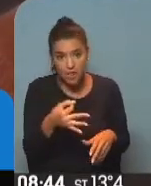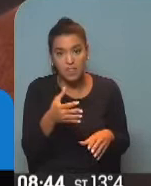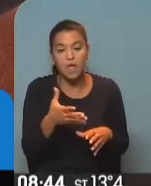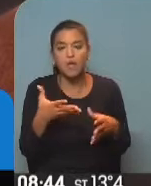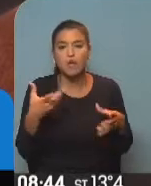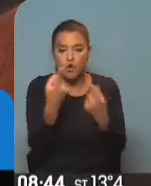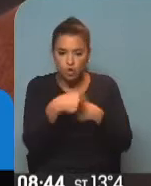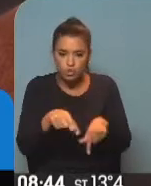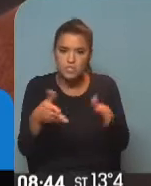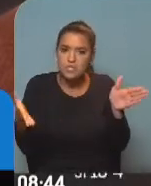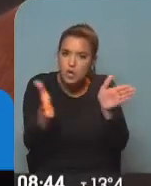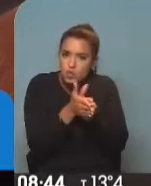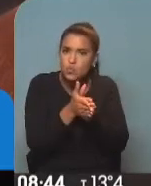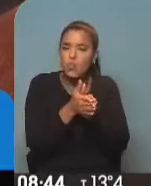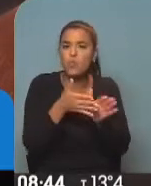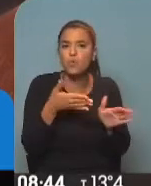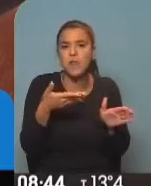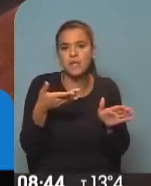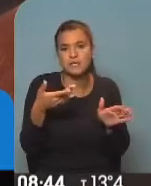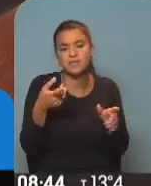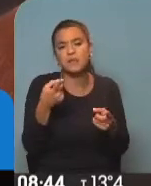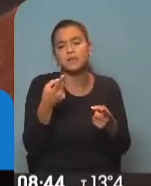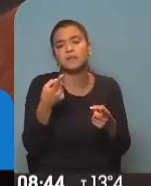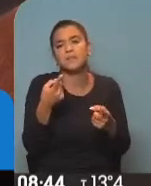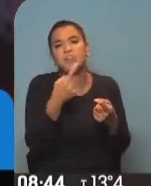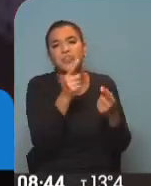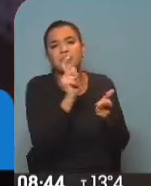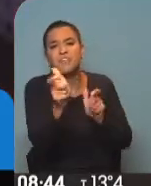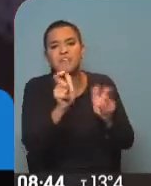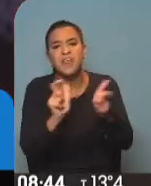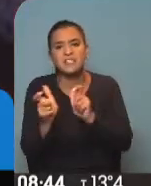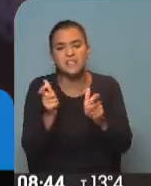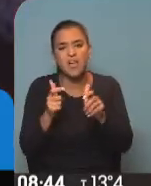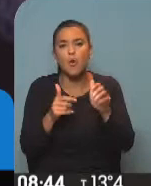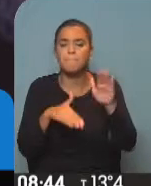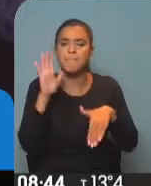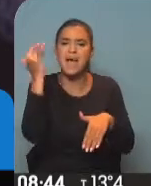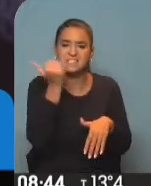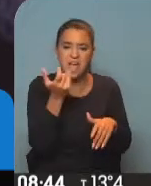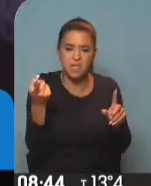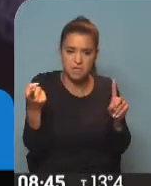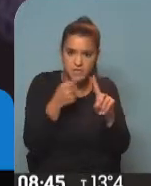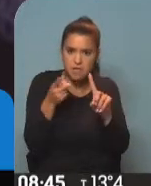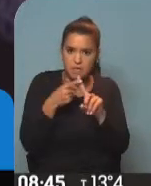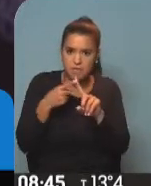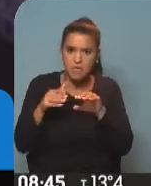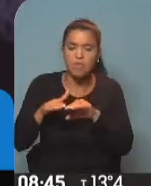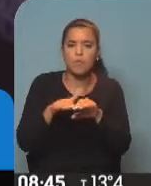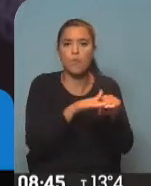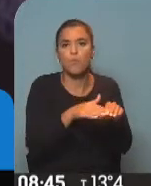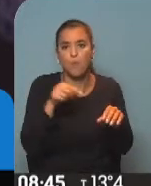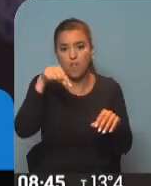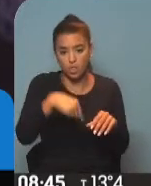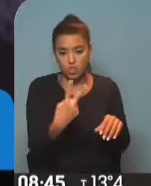aquello que tenemos en común que es las eventuales diferencias que podamos tener a jugar por lo que va de este año por estos casi dos